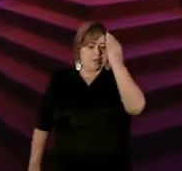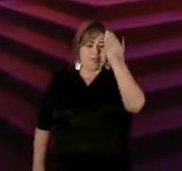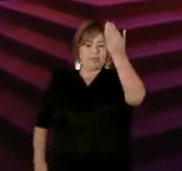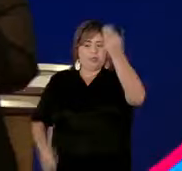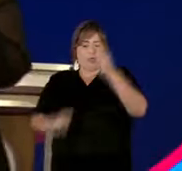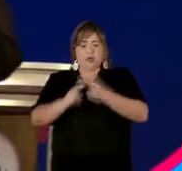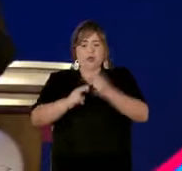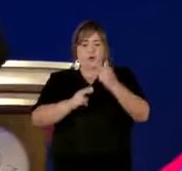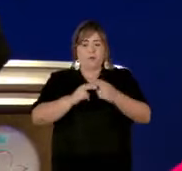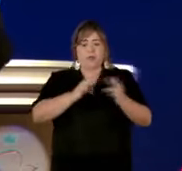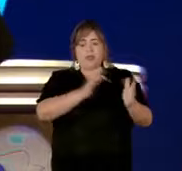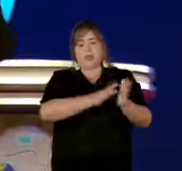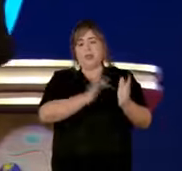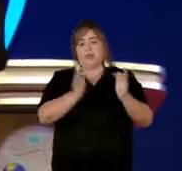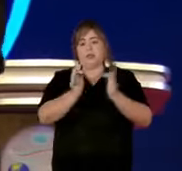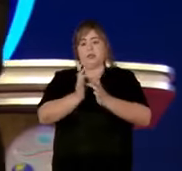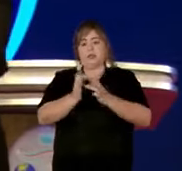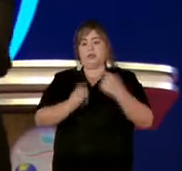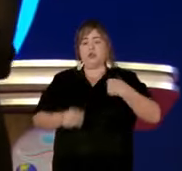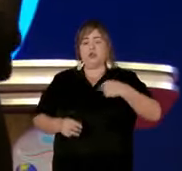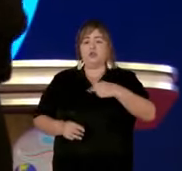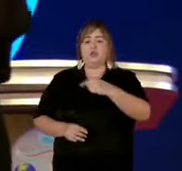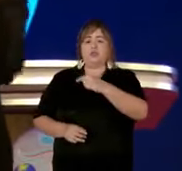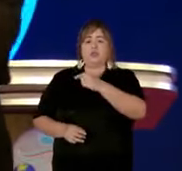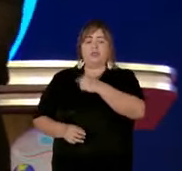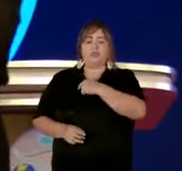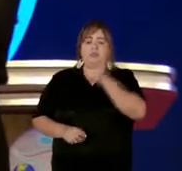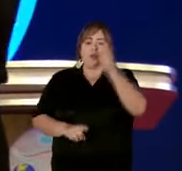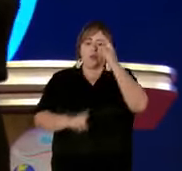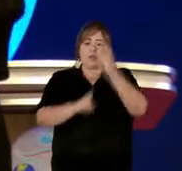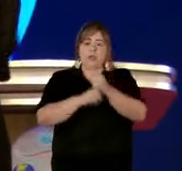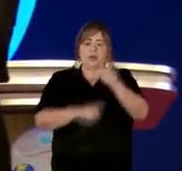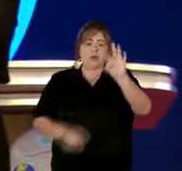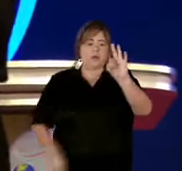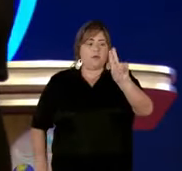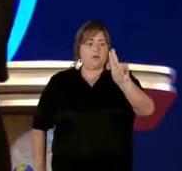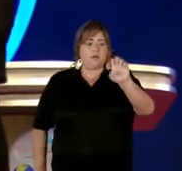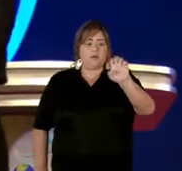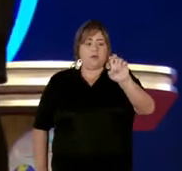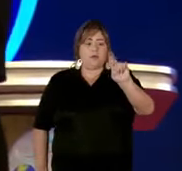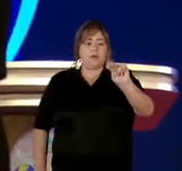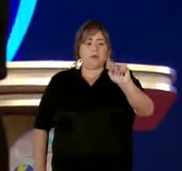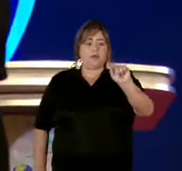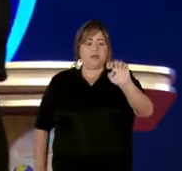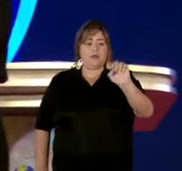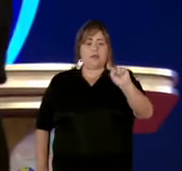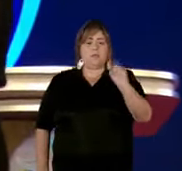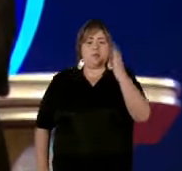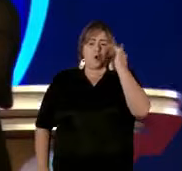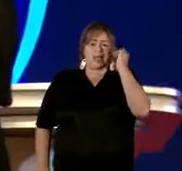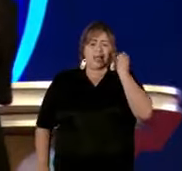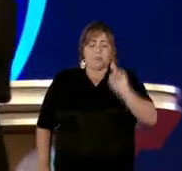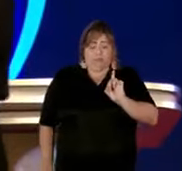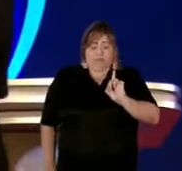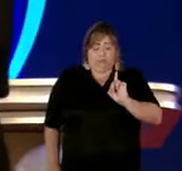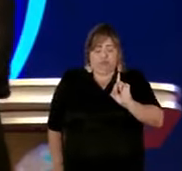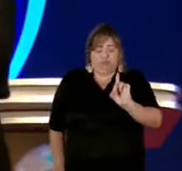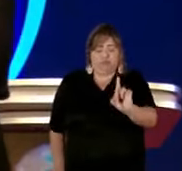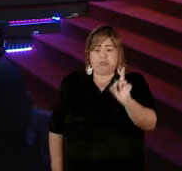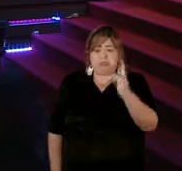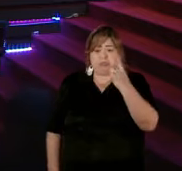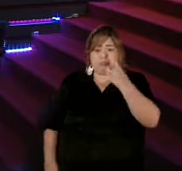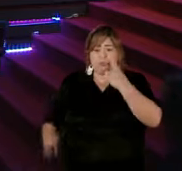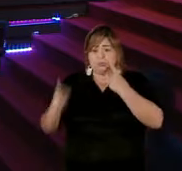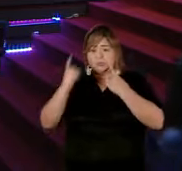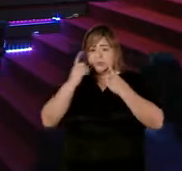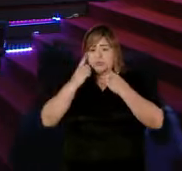nombre de Jesús, nuestro hermano Fuente, gracias, porque él va a atravesar este valle de lágrimas y tú lo